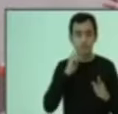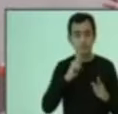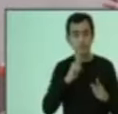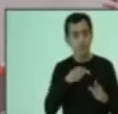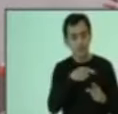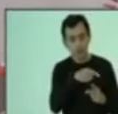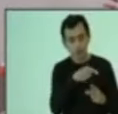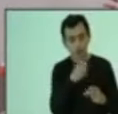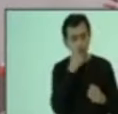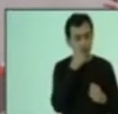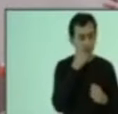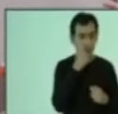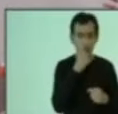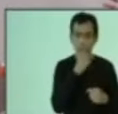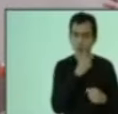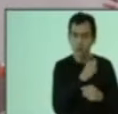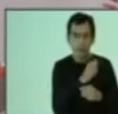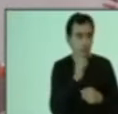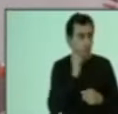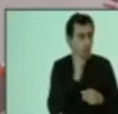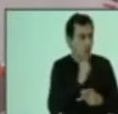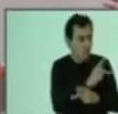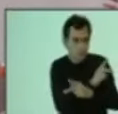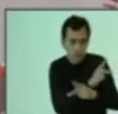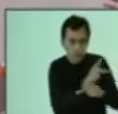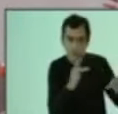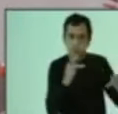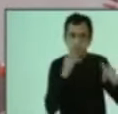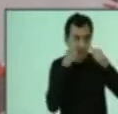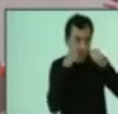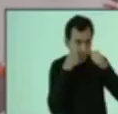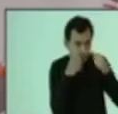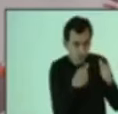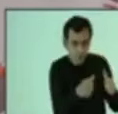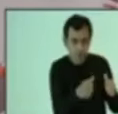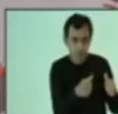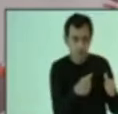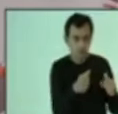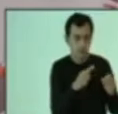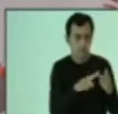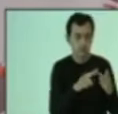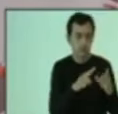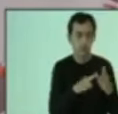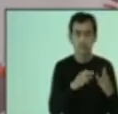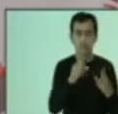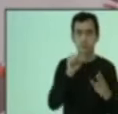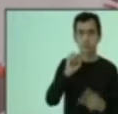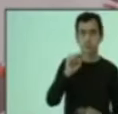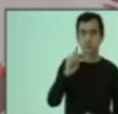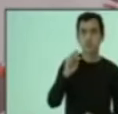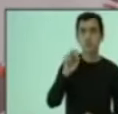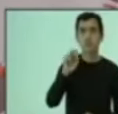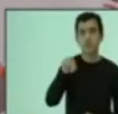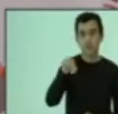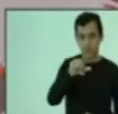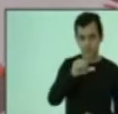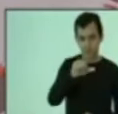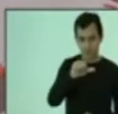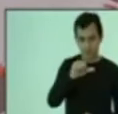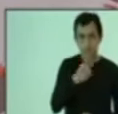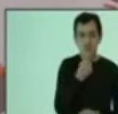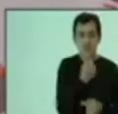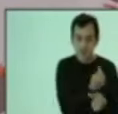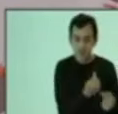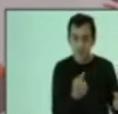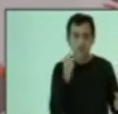la atención a todas las mujeres en todos los ámbitos. SIPINA, el Sistema Nacional de Protección de